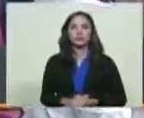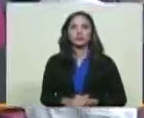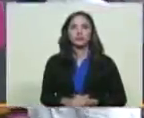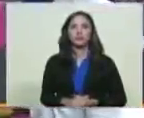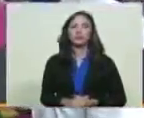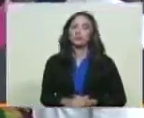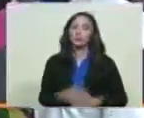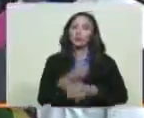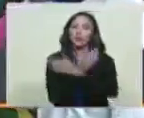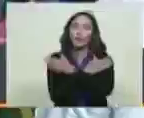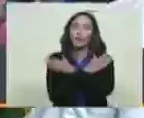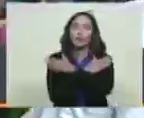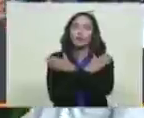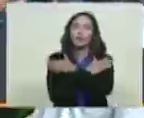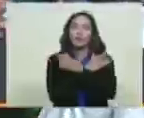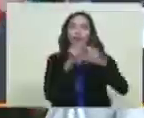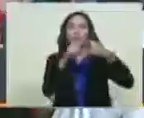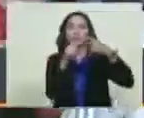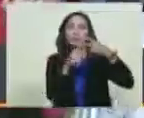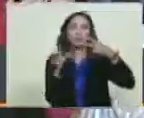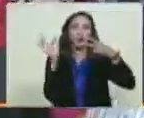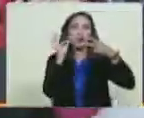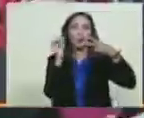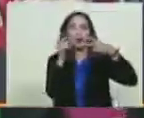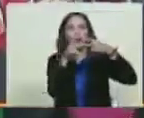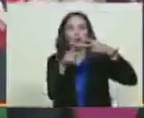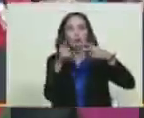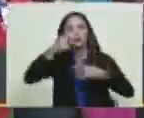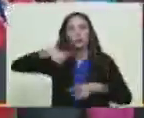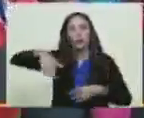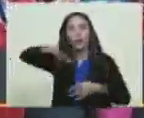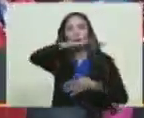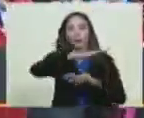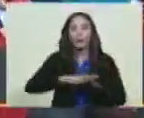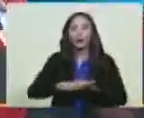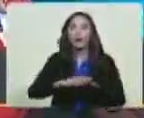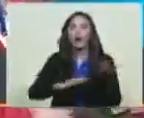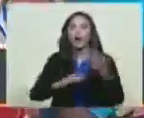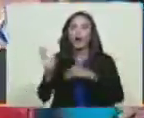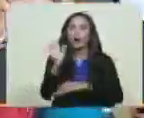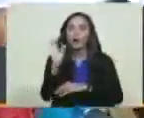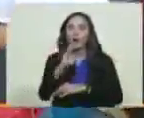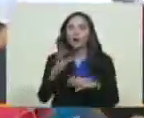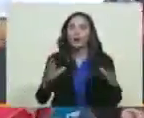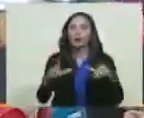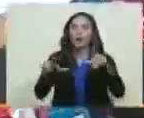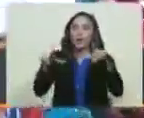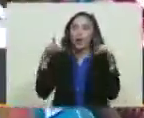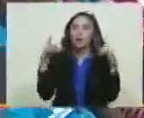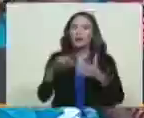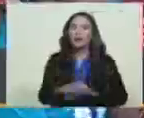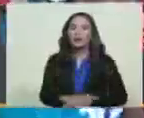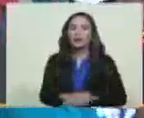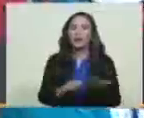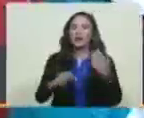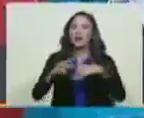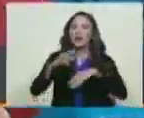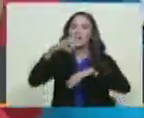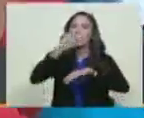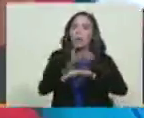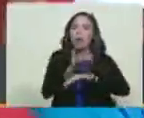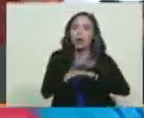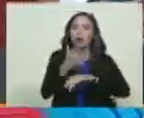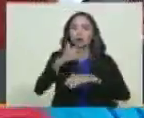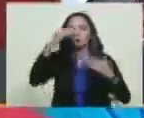bueno felicitaciones luz miel y ya toda la región central caracas y vargas por esas conclusiones de esa extraordinaria participación